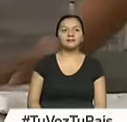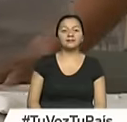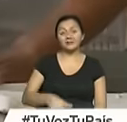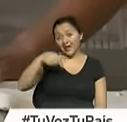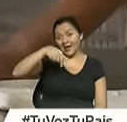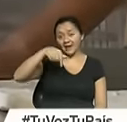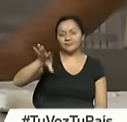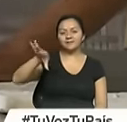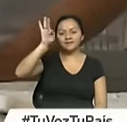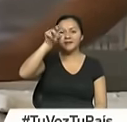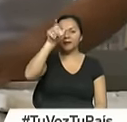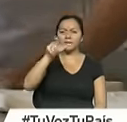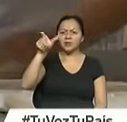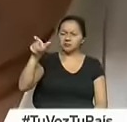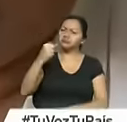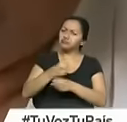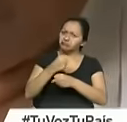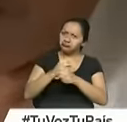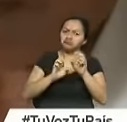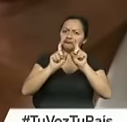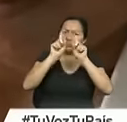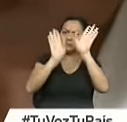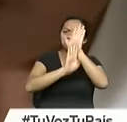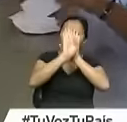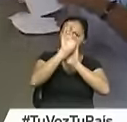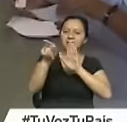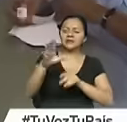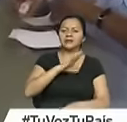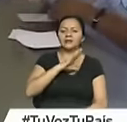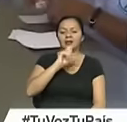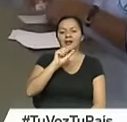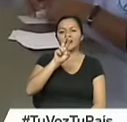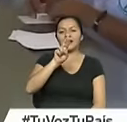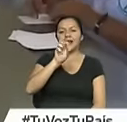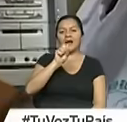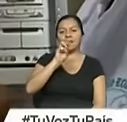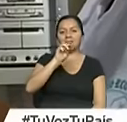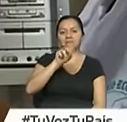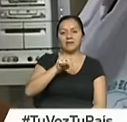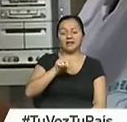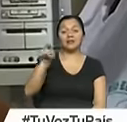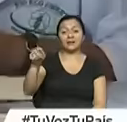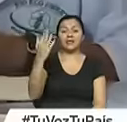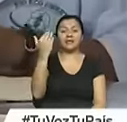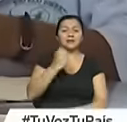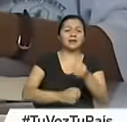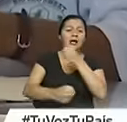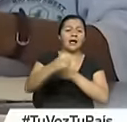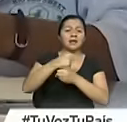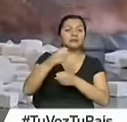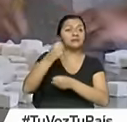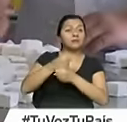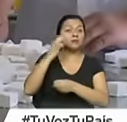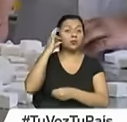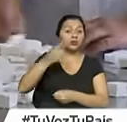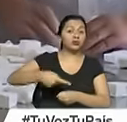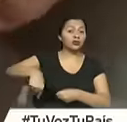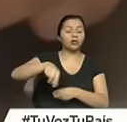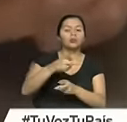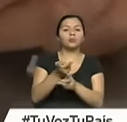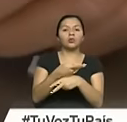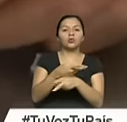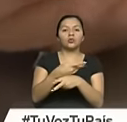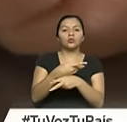Aquí encontramos a gente emprendedora como Carmen Ramírez, quien hace 15 años elabora junto a otras mujeres